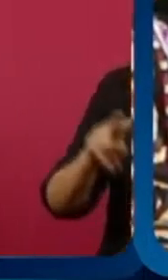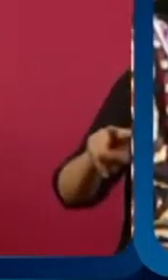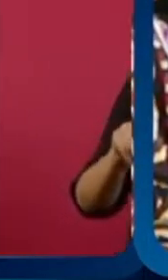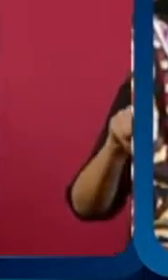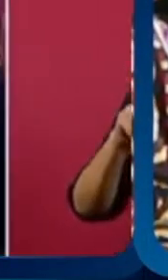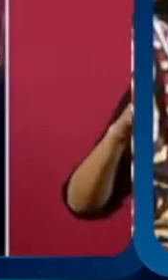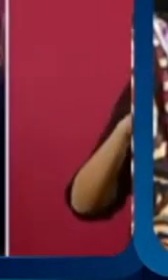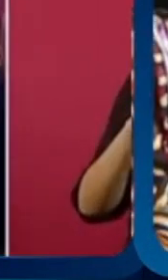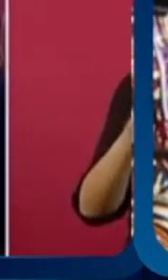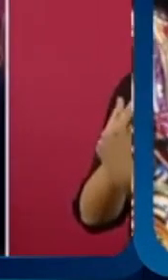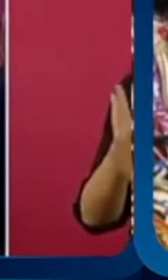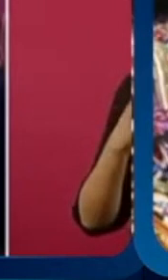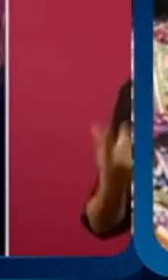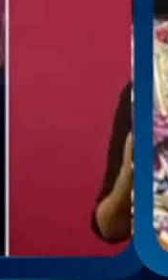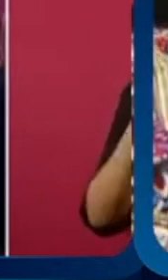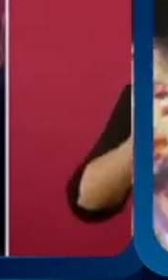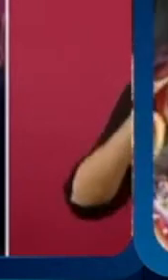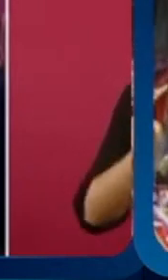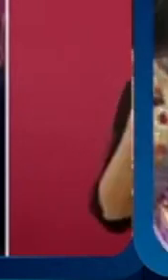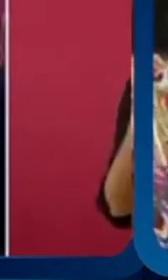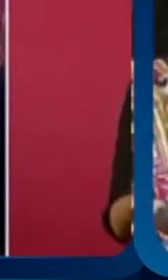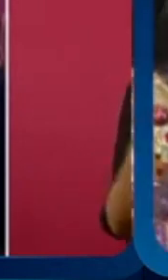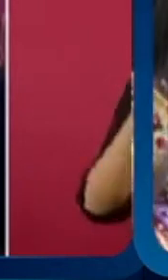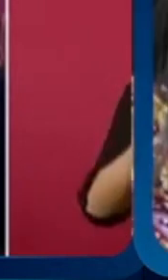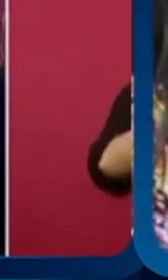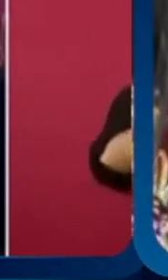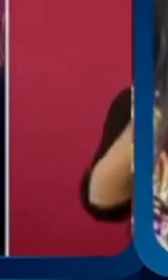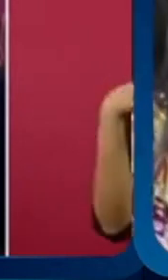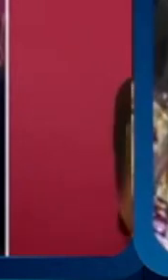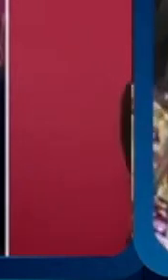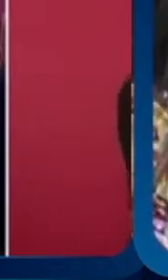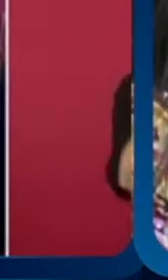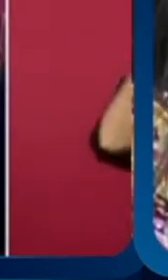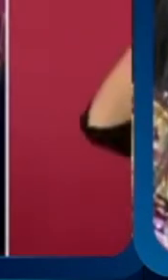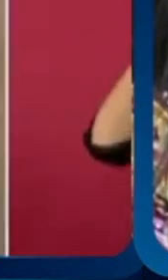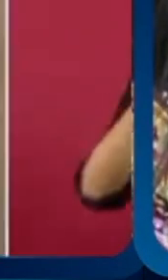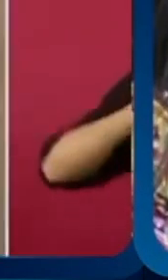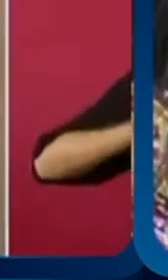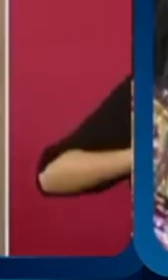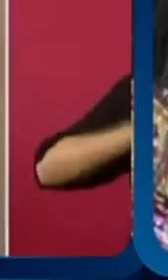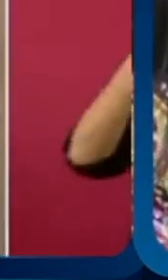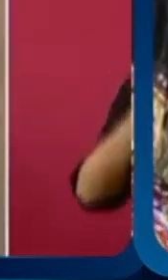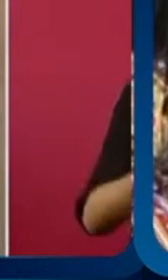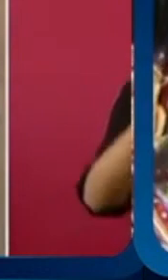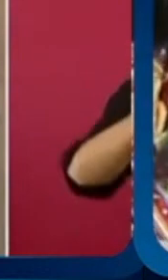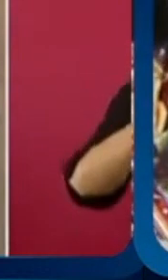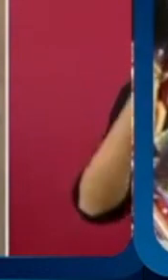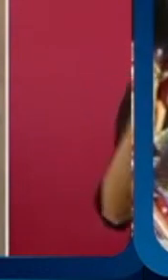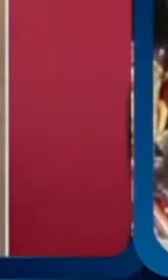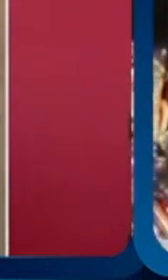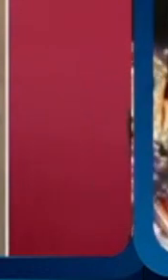practicado por la Fiscalía de Nuevo León a través de su área pericial y otro más a petición de